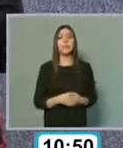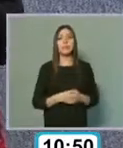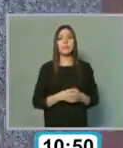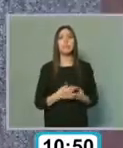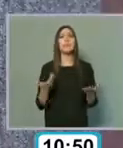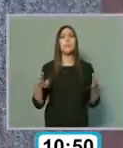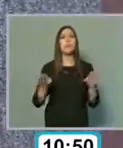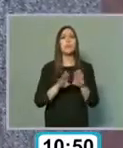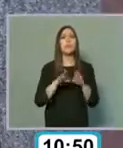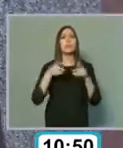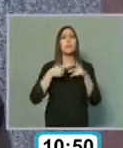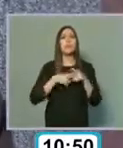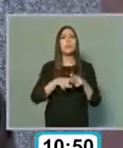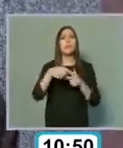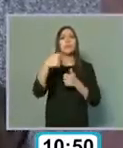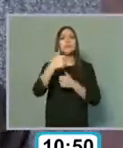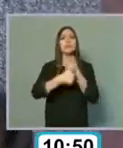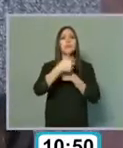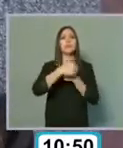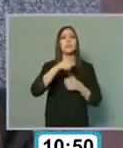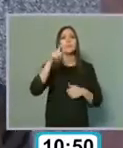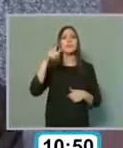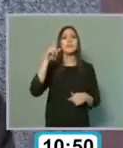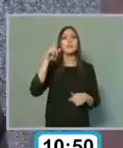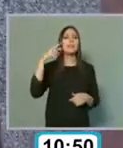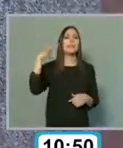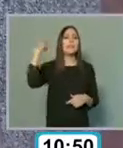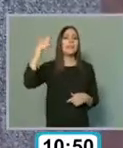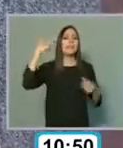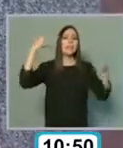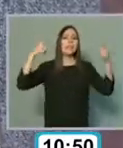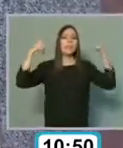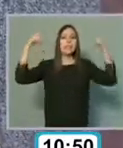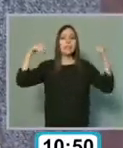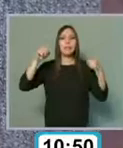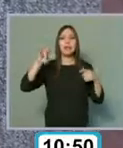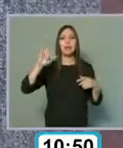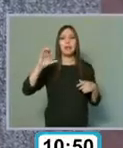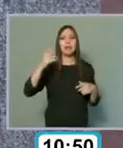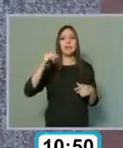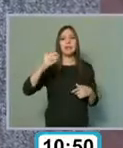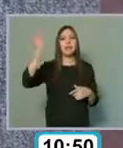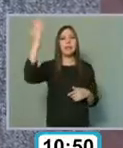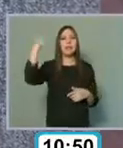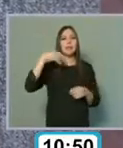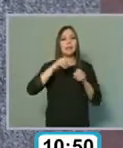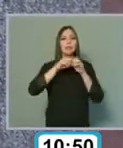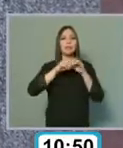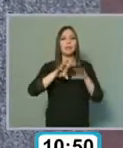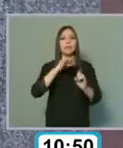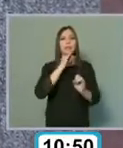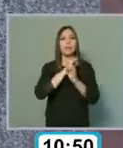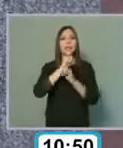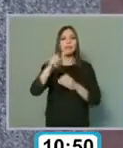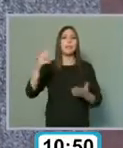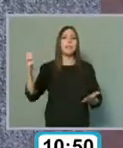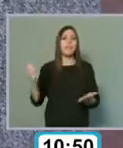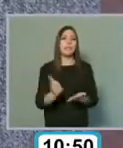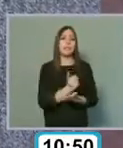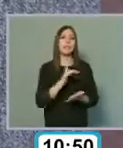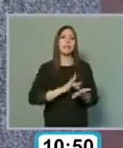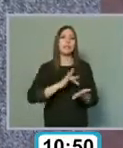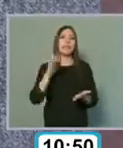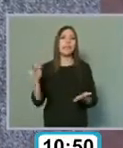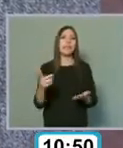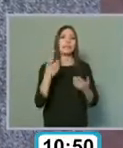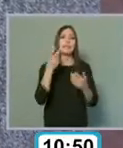se dio a través del concurso La Reina del Mariachi. Ajá. Que él lanzó hace un par de años en redes sociales. Tuve la fortuna de ganarlo y gracias a